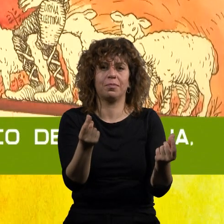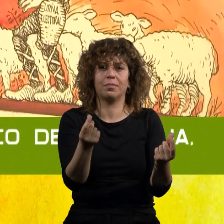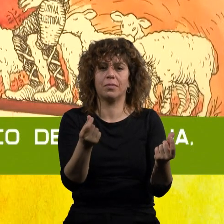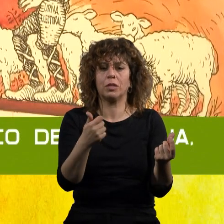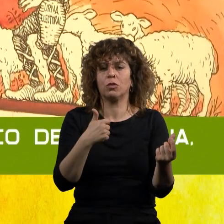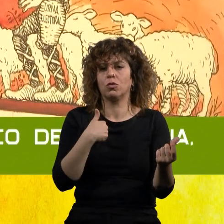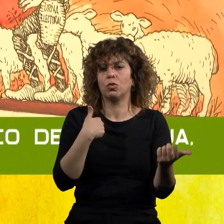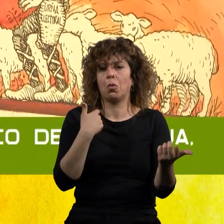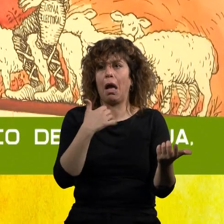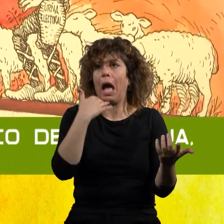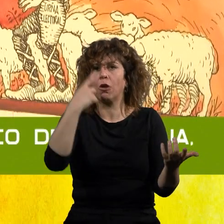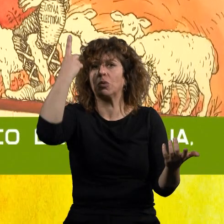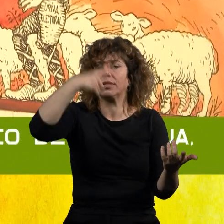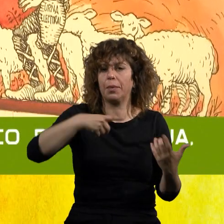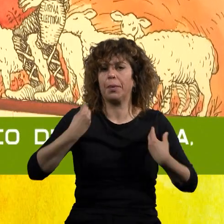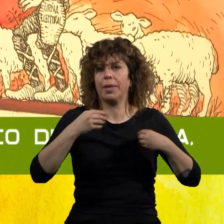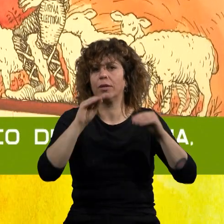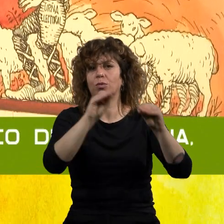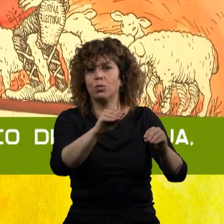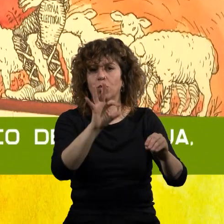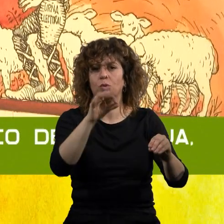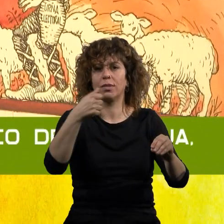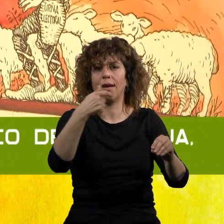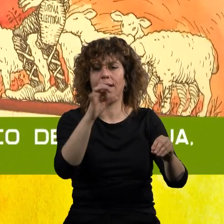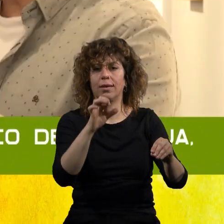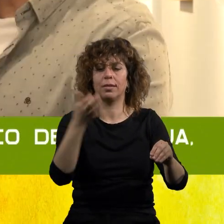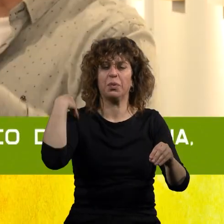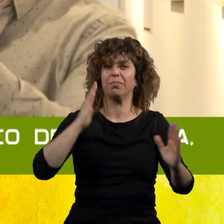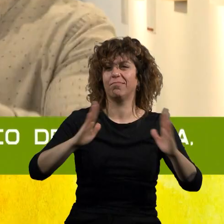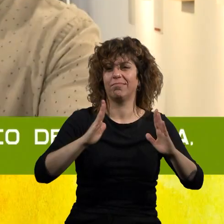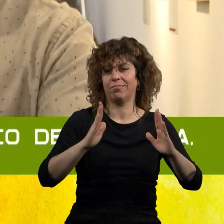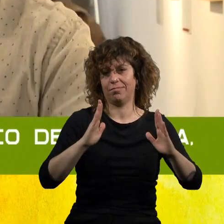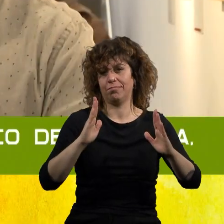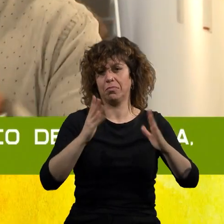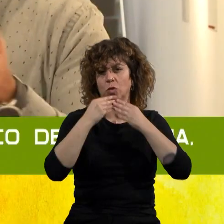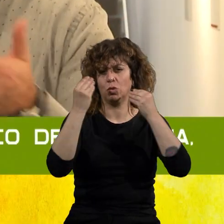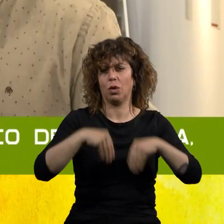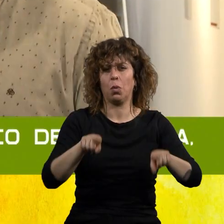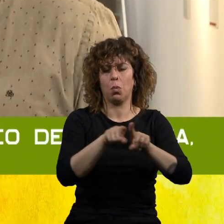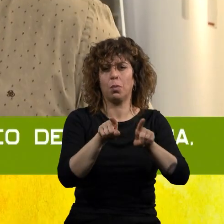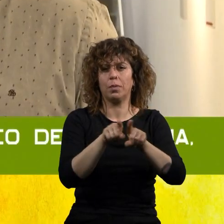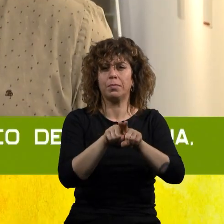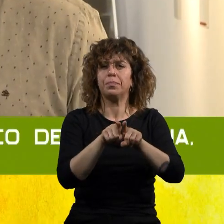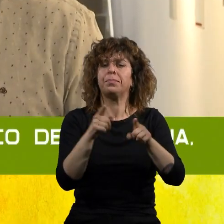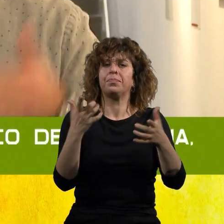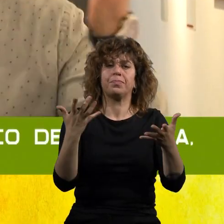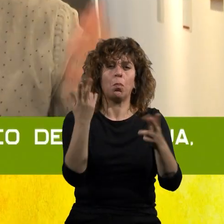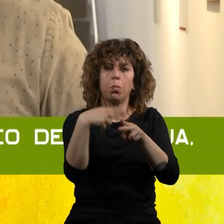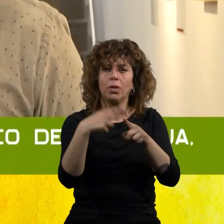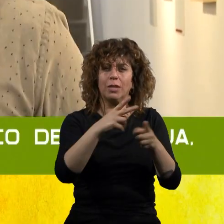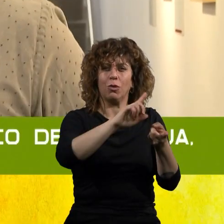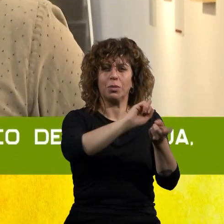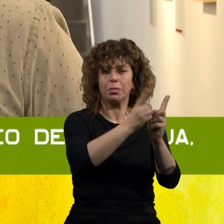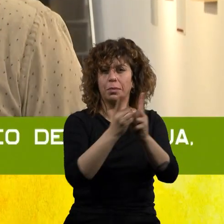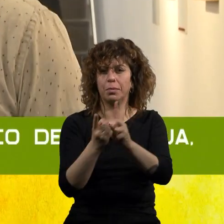ligeras nociones sobre la vida de Sagasta y la etapa histórica que vivió, que fue muy convulsa, con muchos cambios